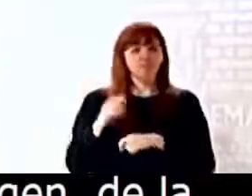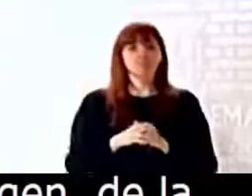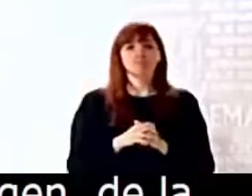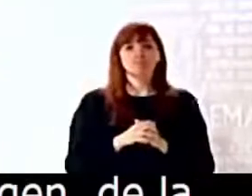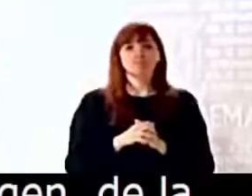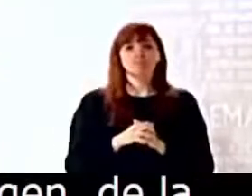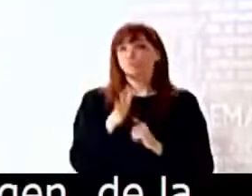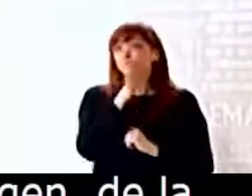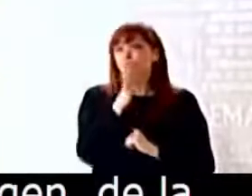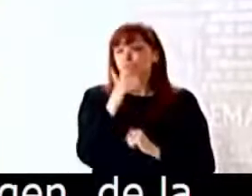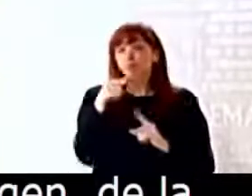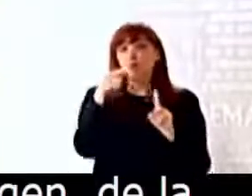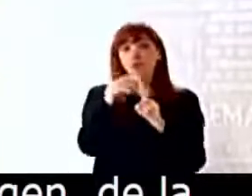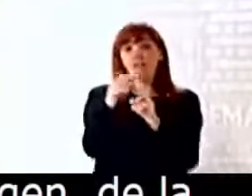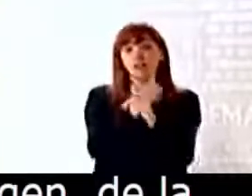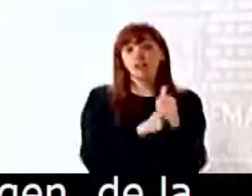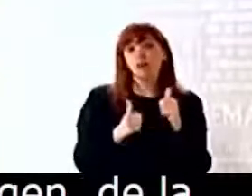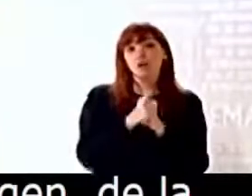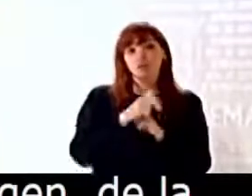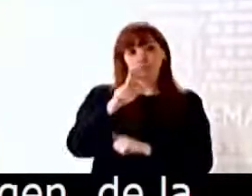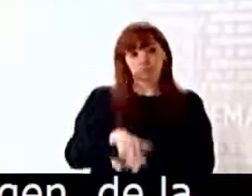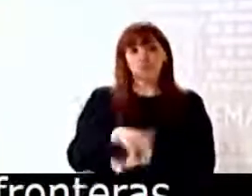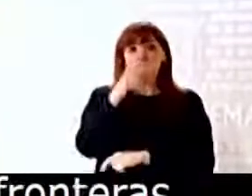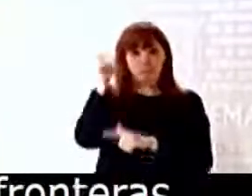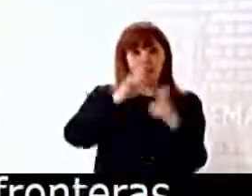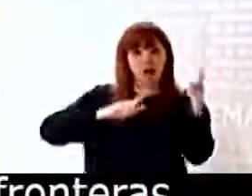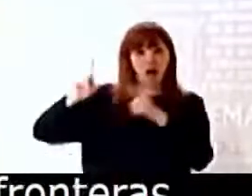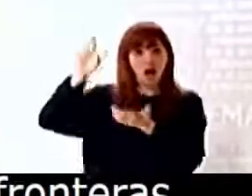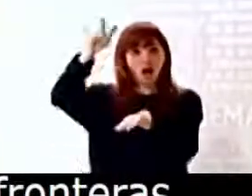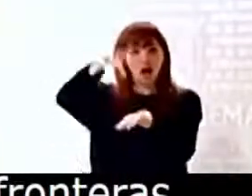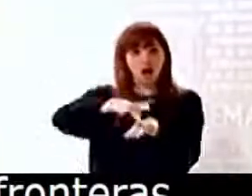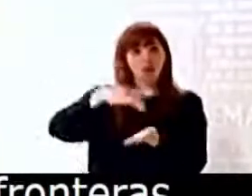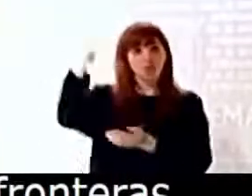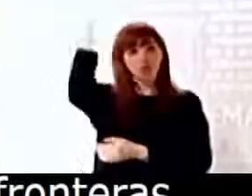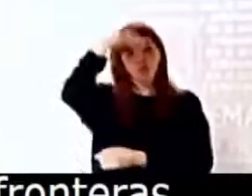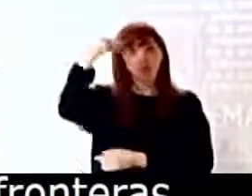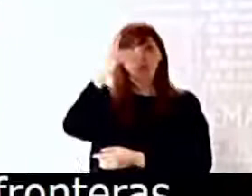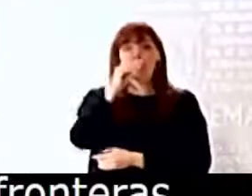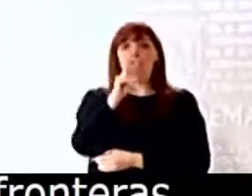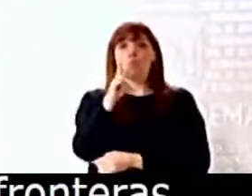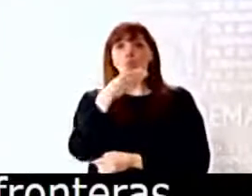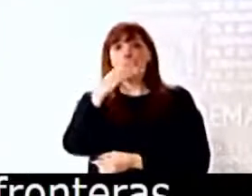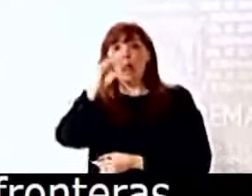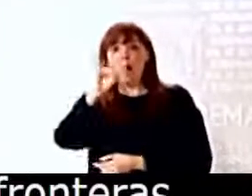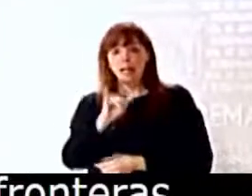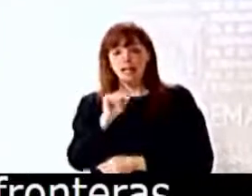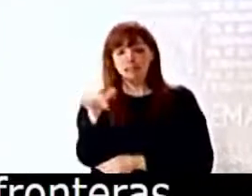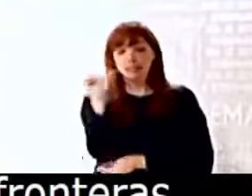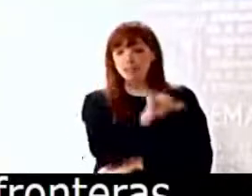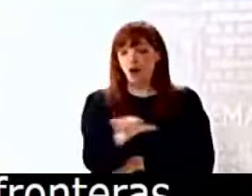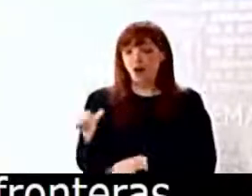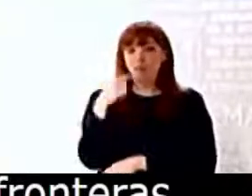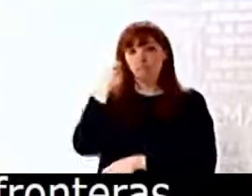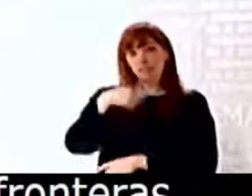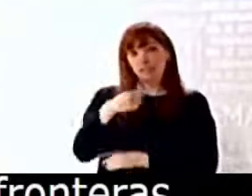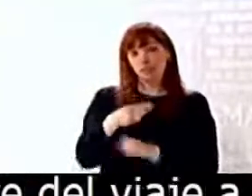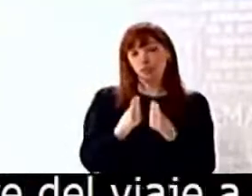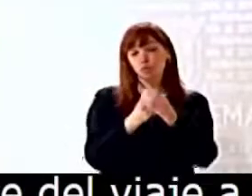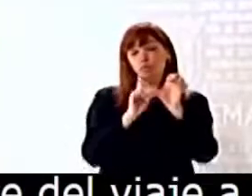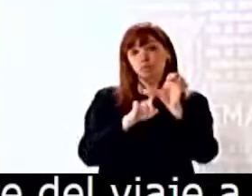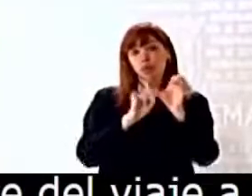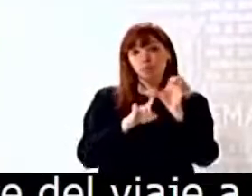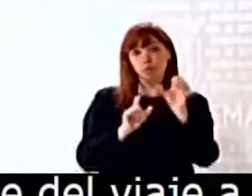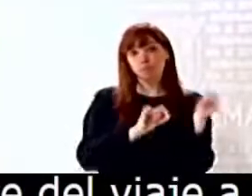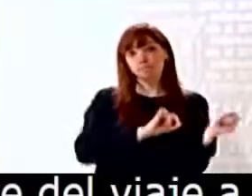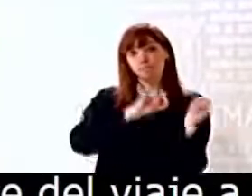los objetivos precisamente del viaje a Dubái que esta semana ha realizado el presidente de la Junta